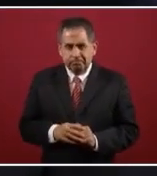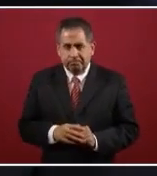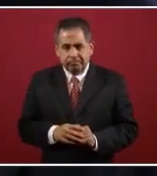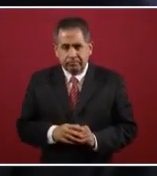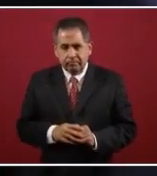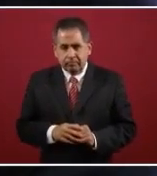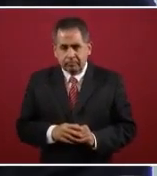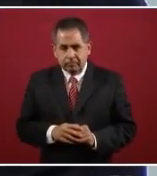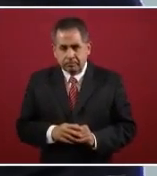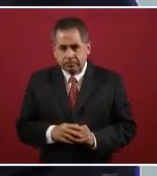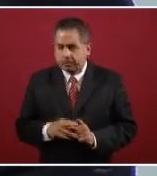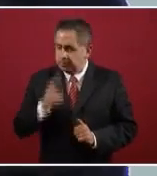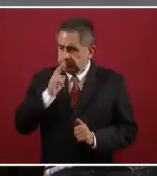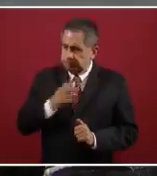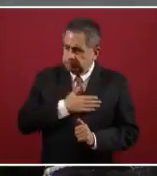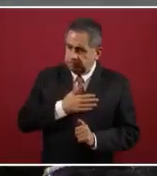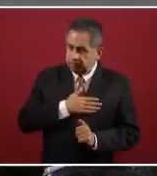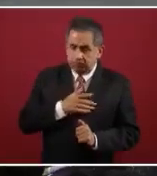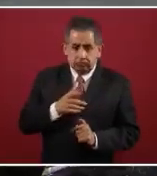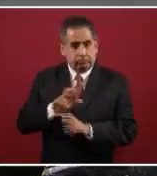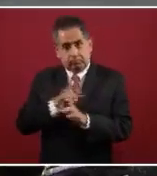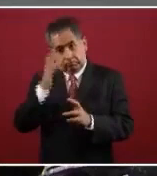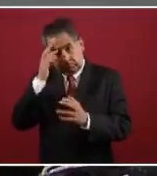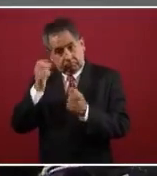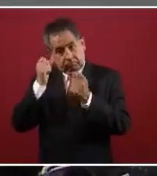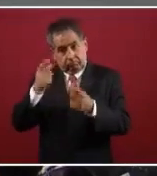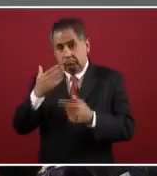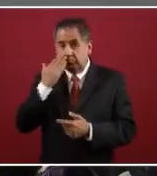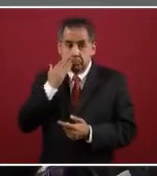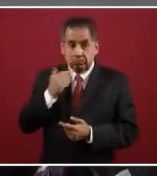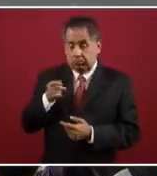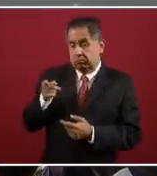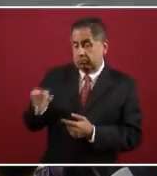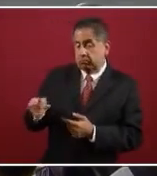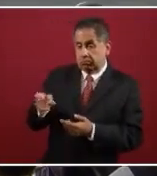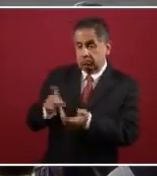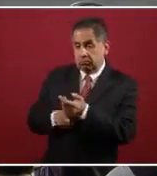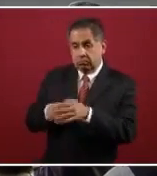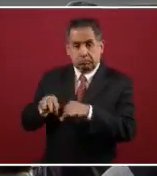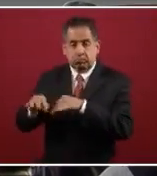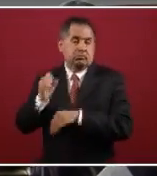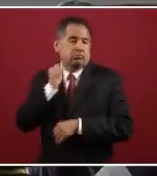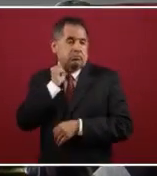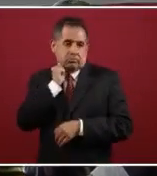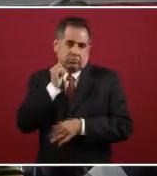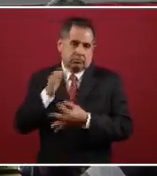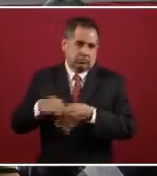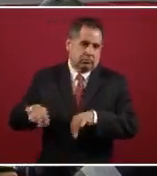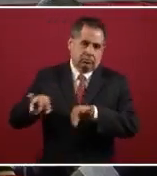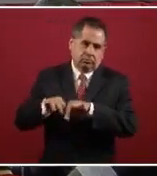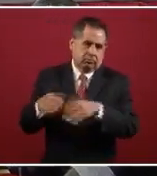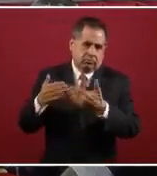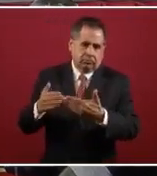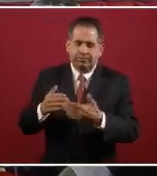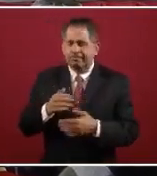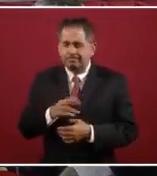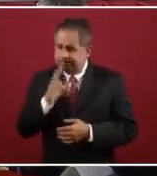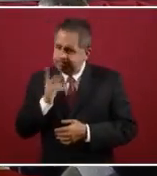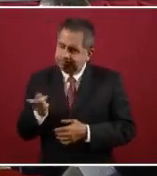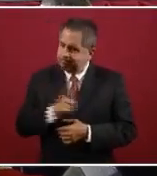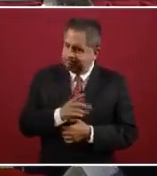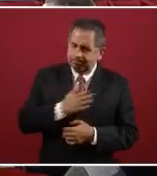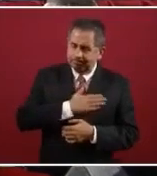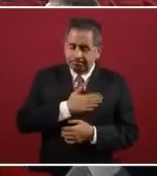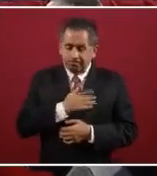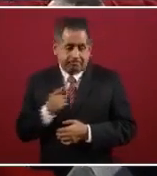que reconozco que es una actividad importante, tenemos algo